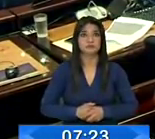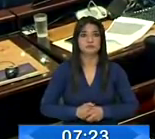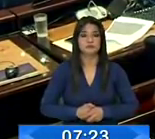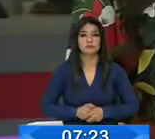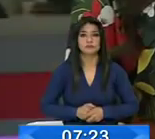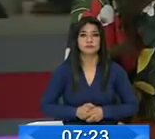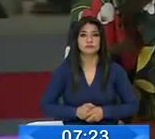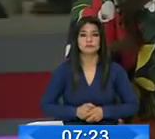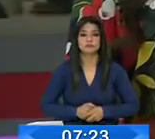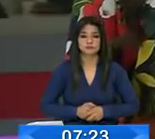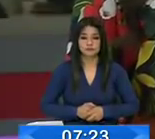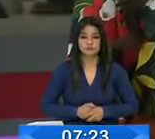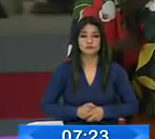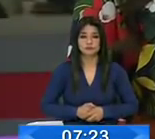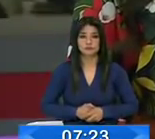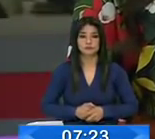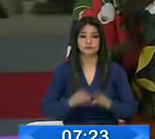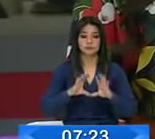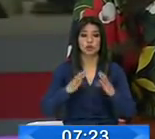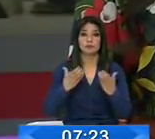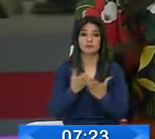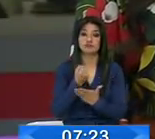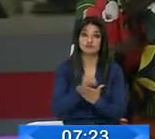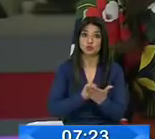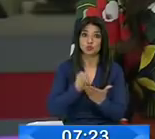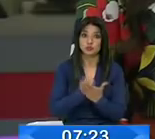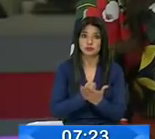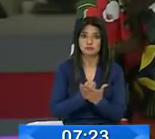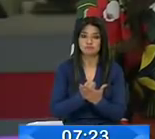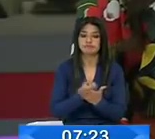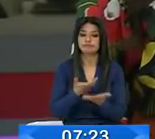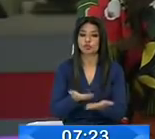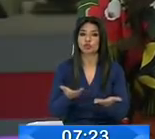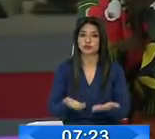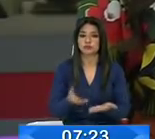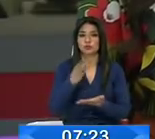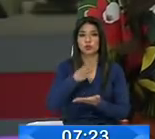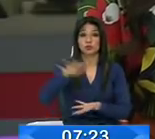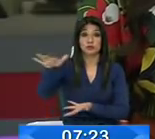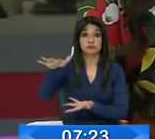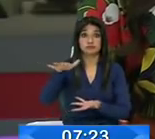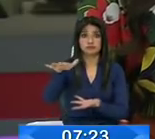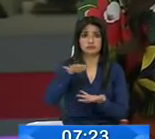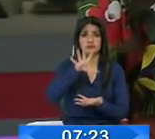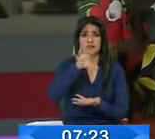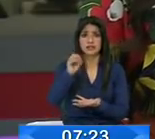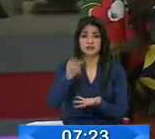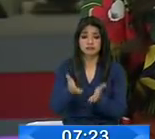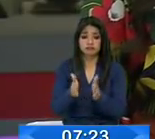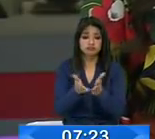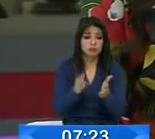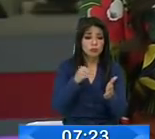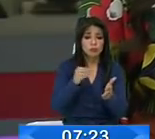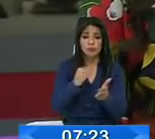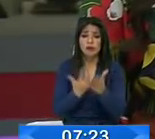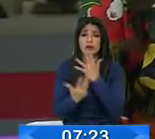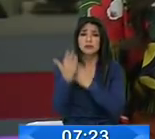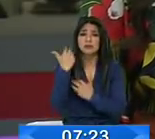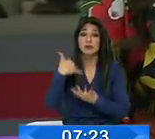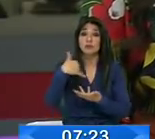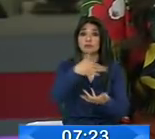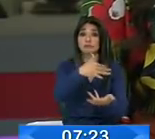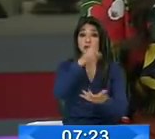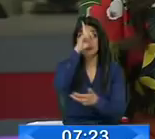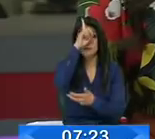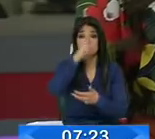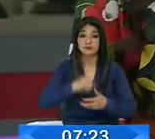Romero. Y la Comisión de Lucha contra el Tráfico Ilícito de Bienes Culturales recuperó más de 500 piezas patrimoniales que fueron llevadas a